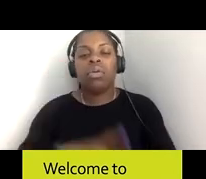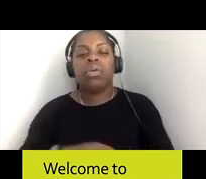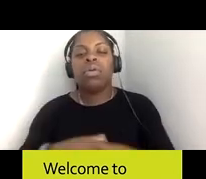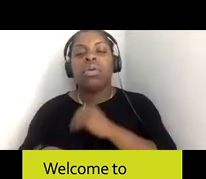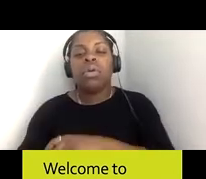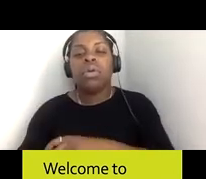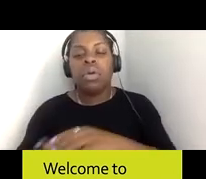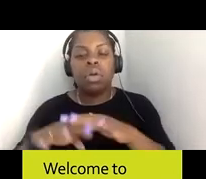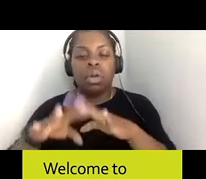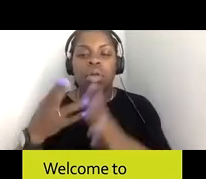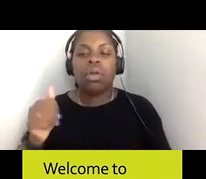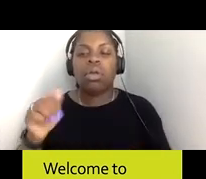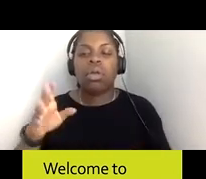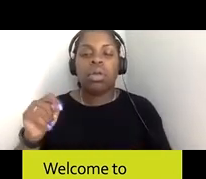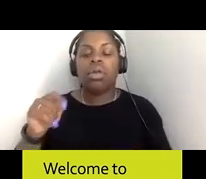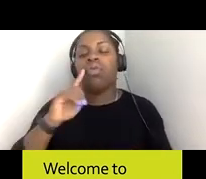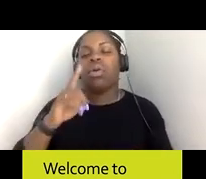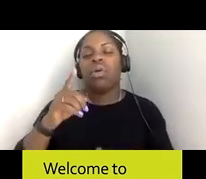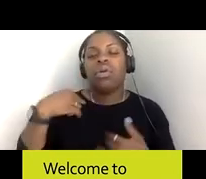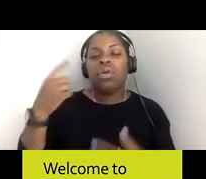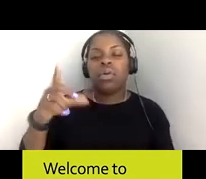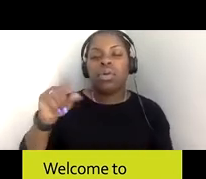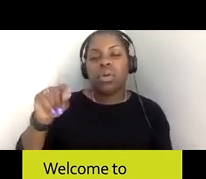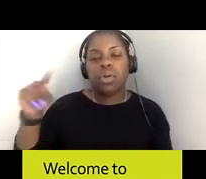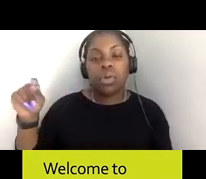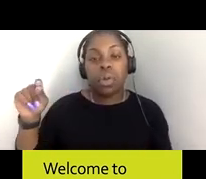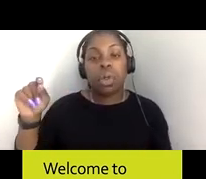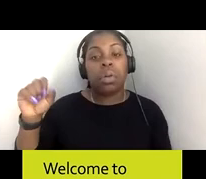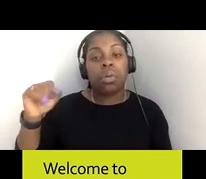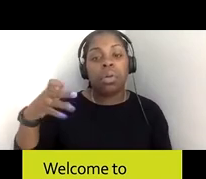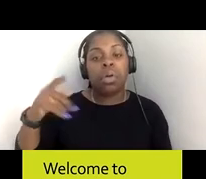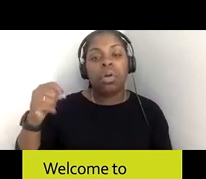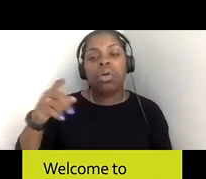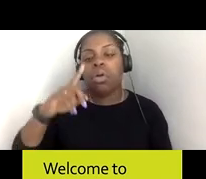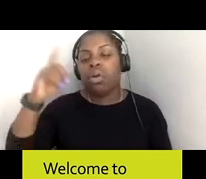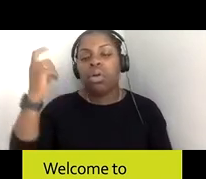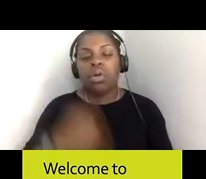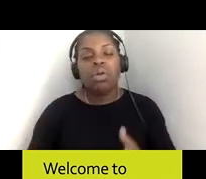monitoreo y vigilancia después